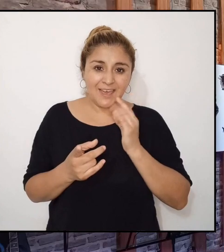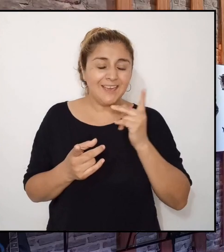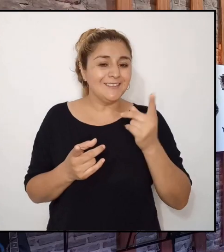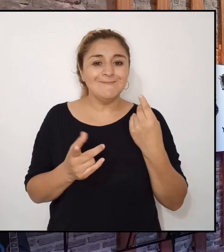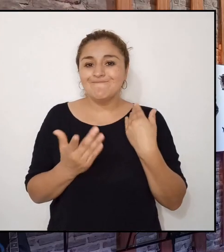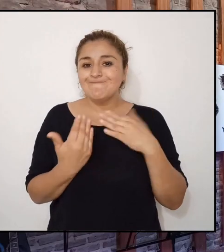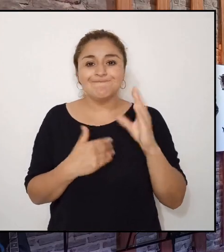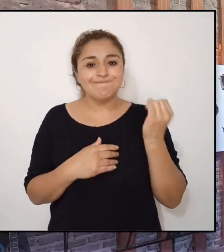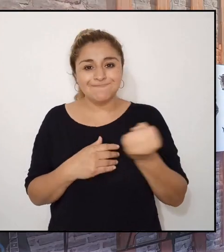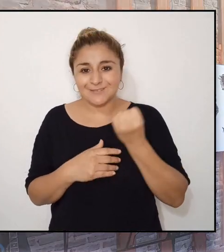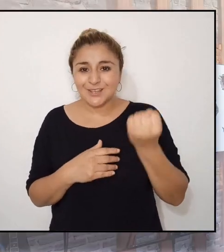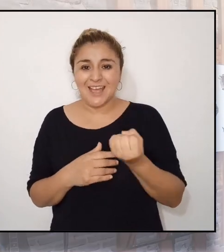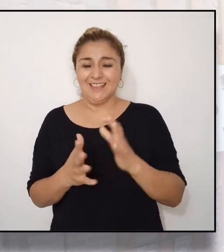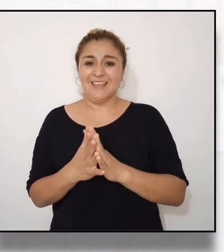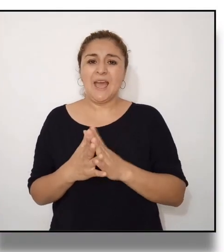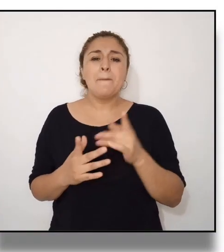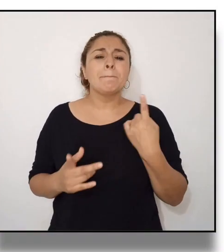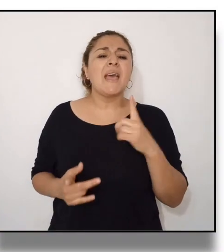Es Jesús.